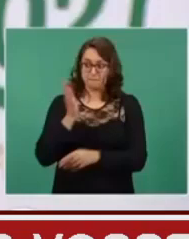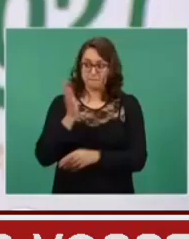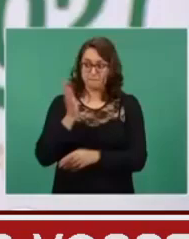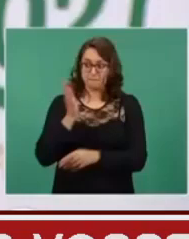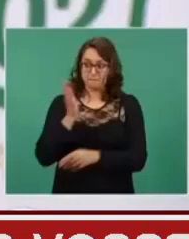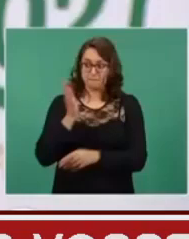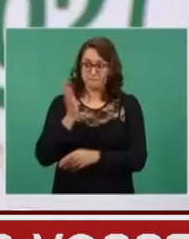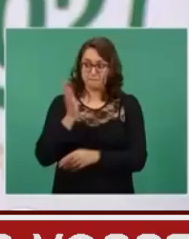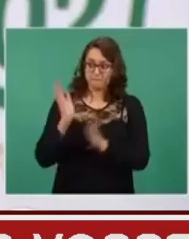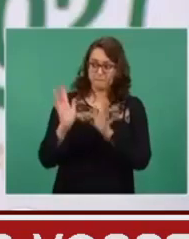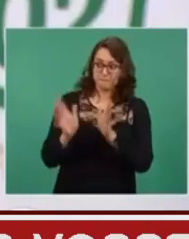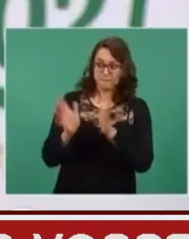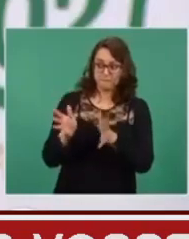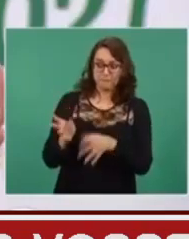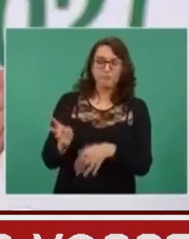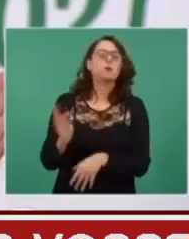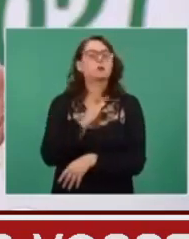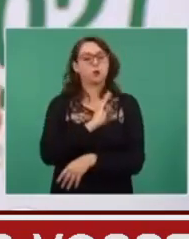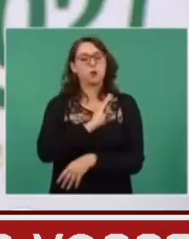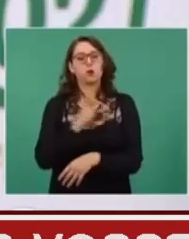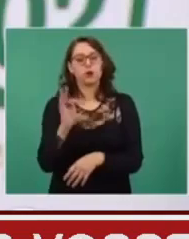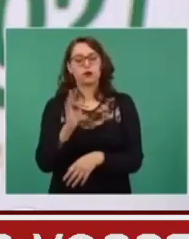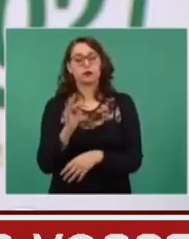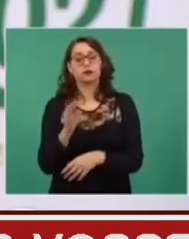dice marcelo ebrard al respecto